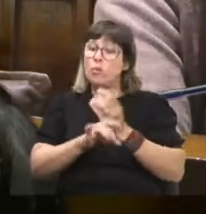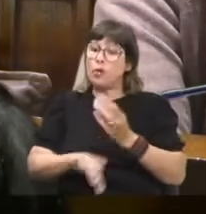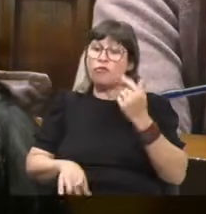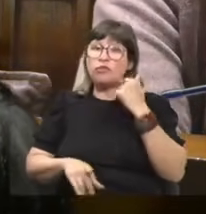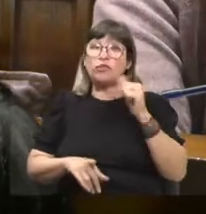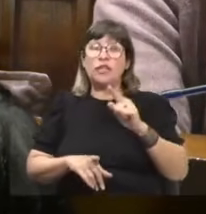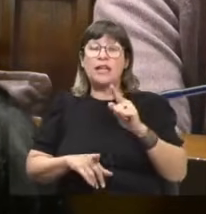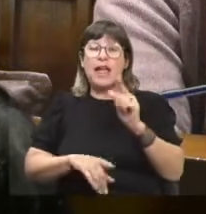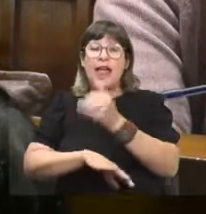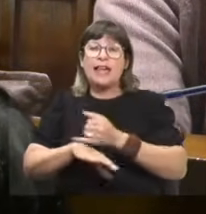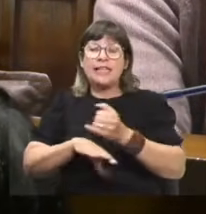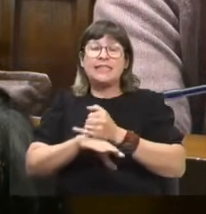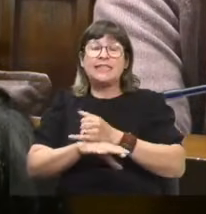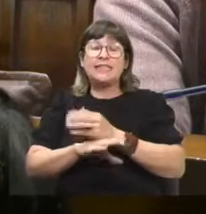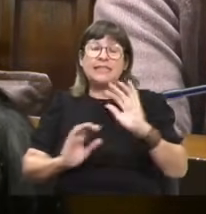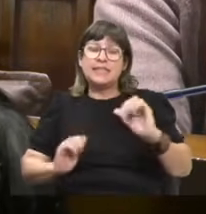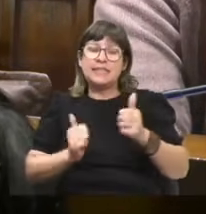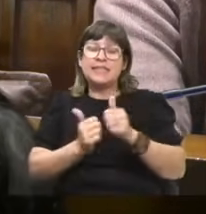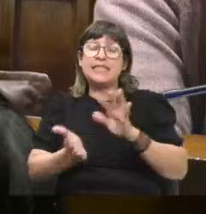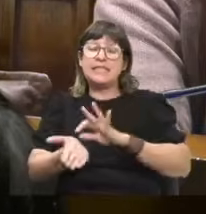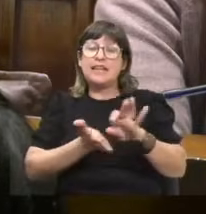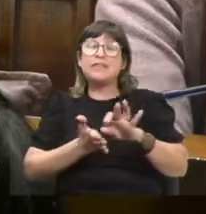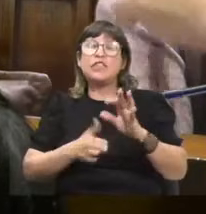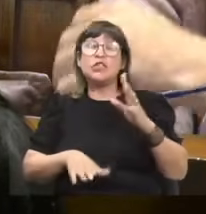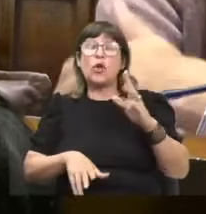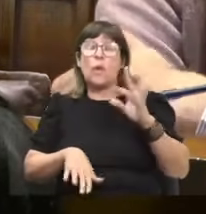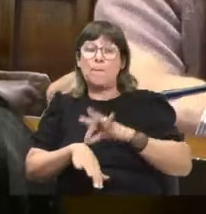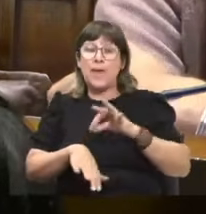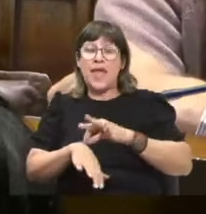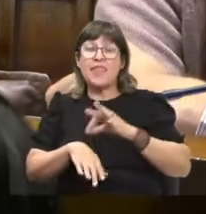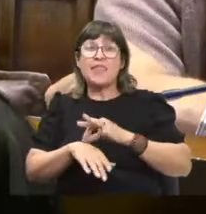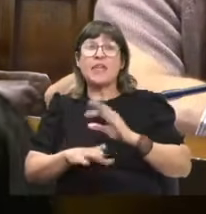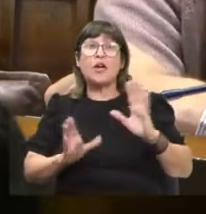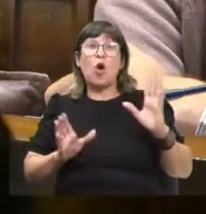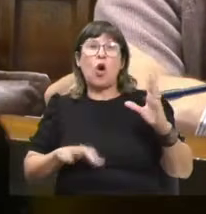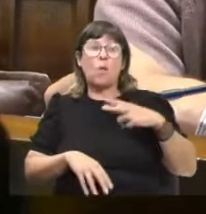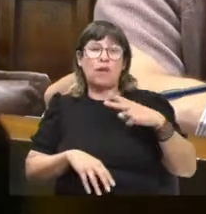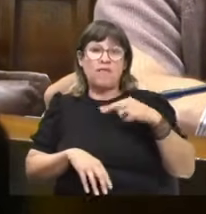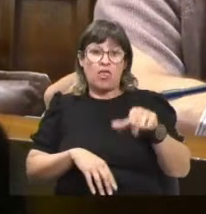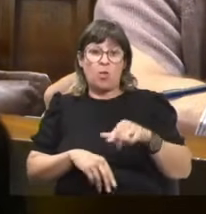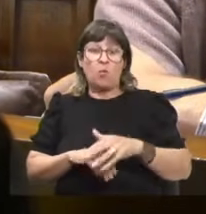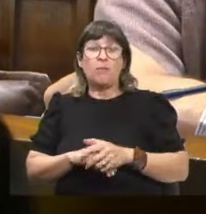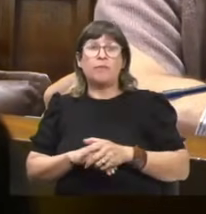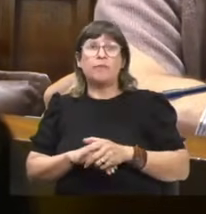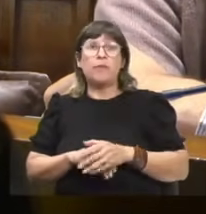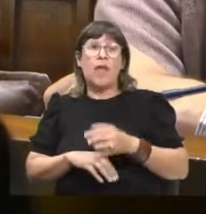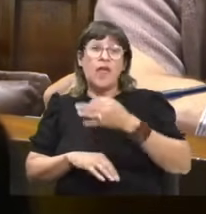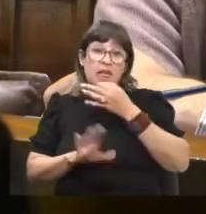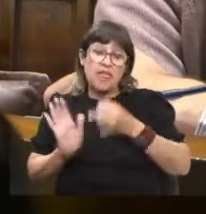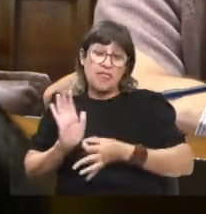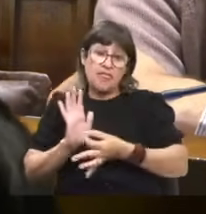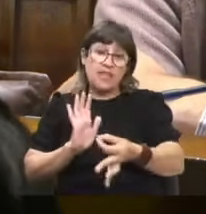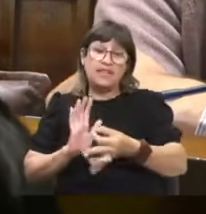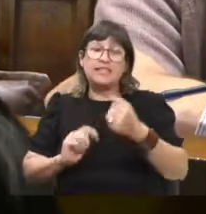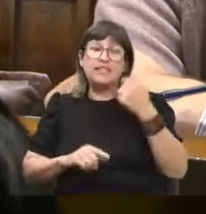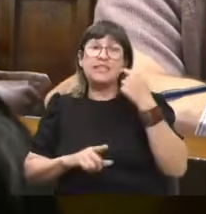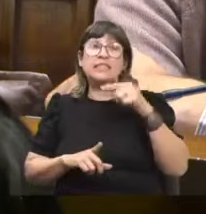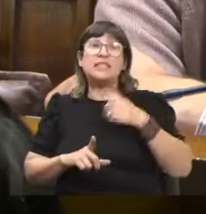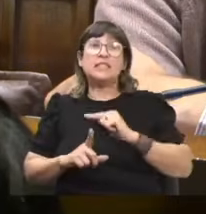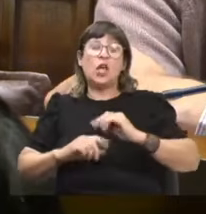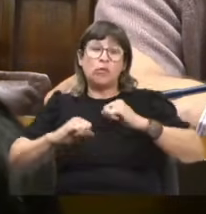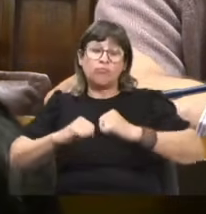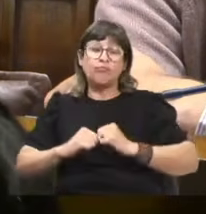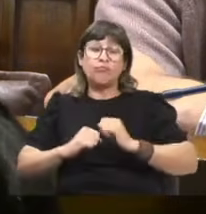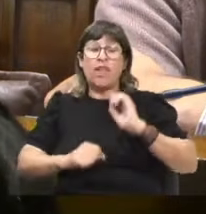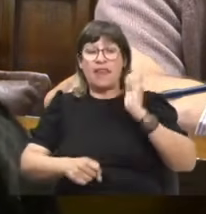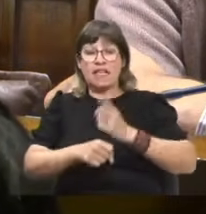las instituciones de asistencia médica colectiva del sector privado, señaladas en el cuerpo de la